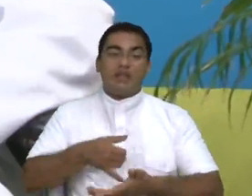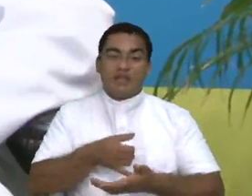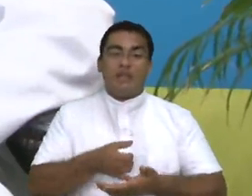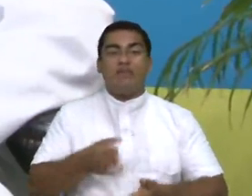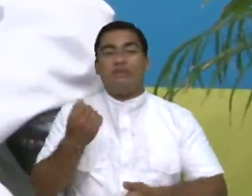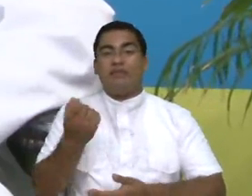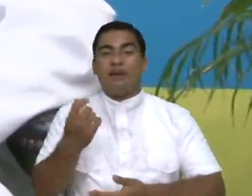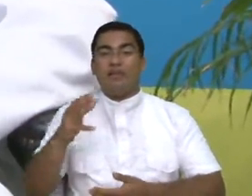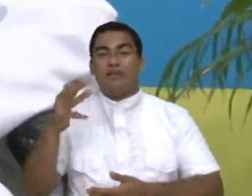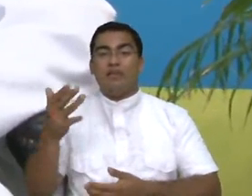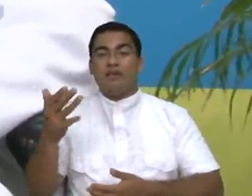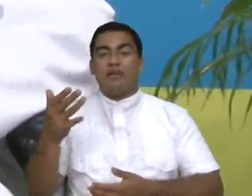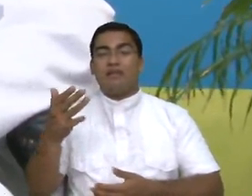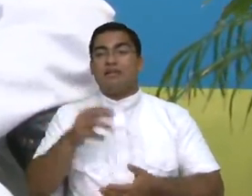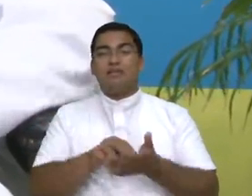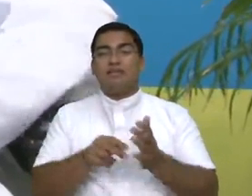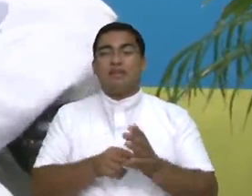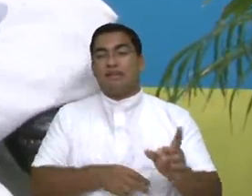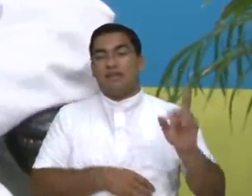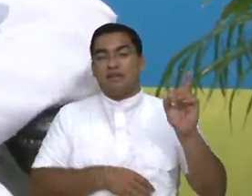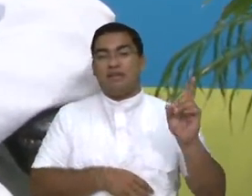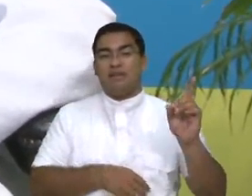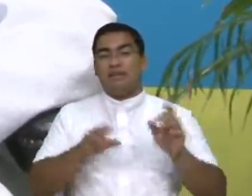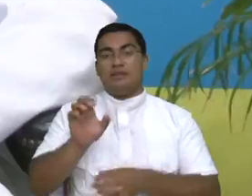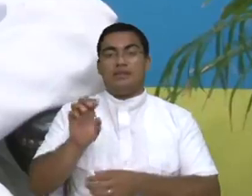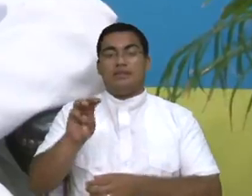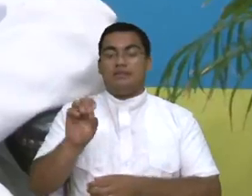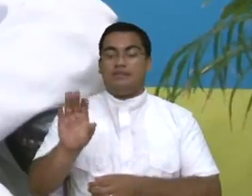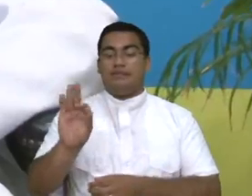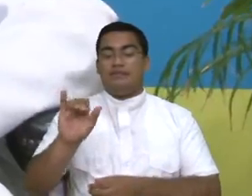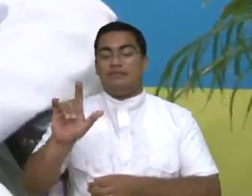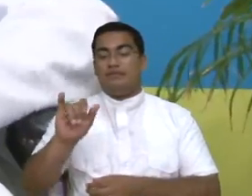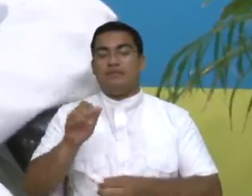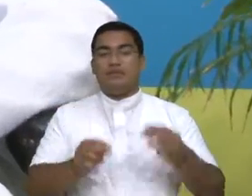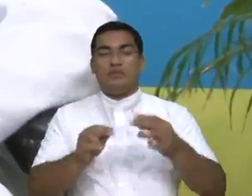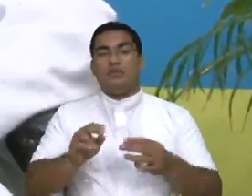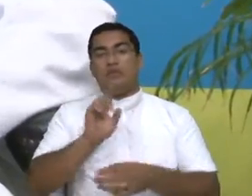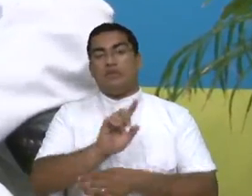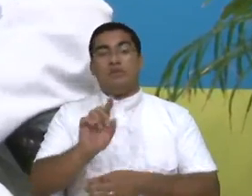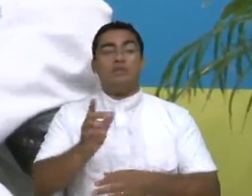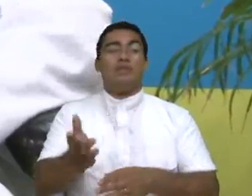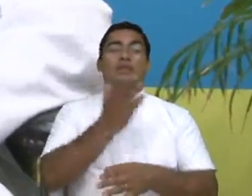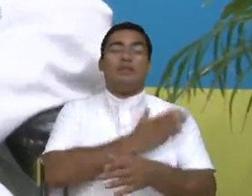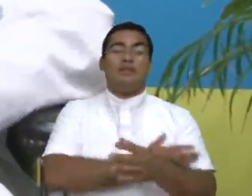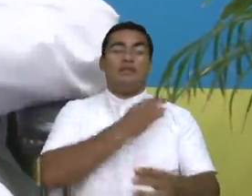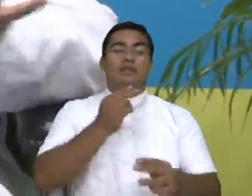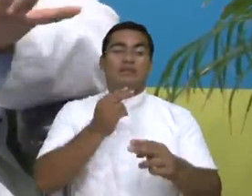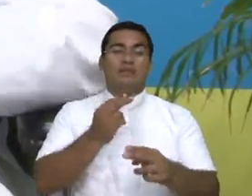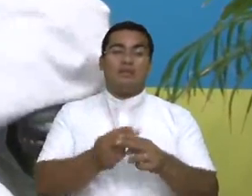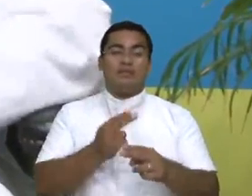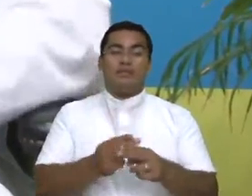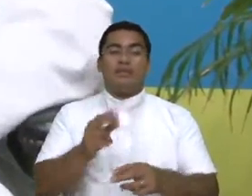se denomina hemofilia B, ¿verdad? Incluso la deficiencia del factor 11, anteriormente se le denominaba hemofilia C, ¿verdad? Pero